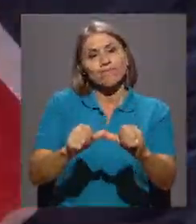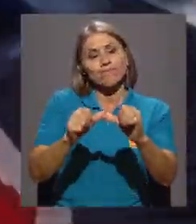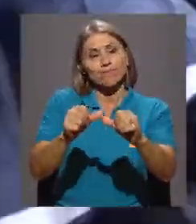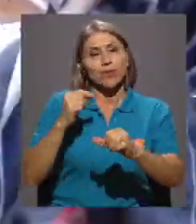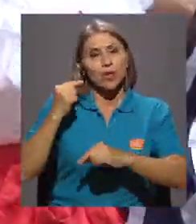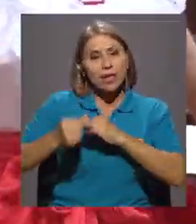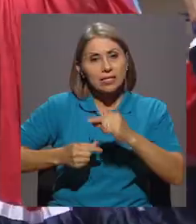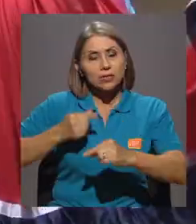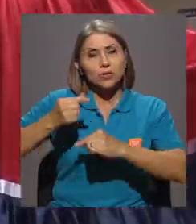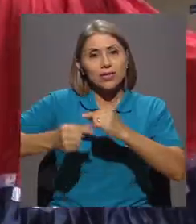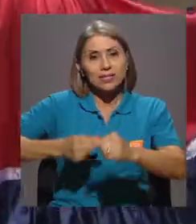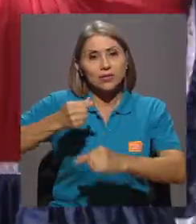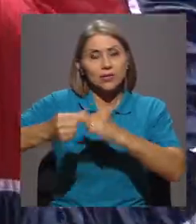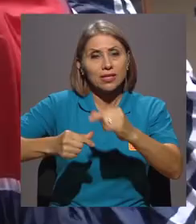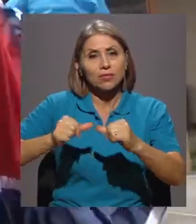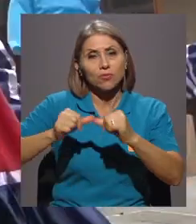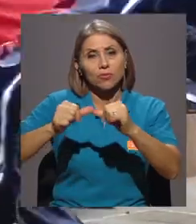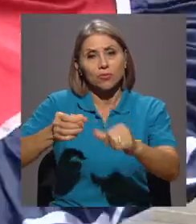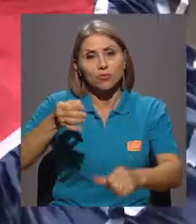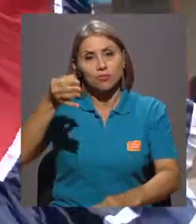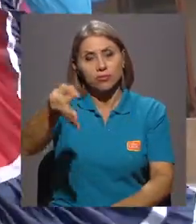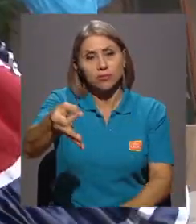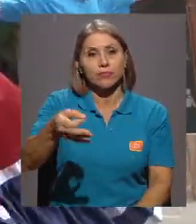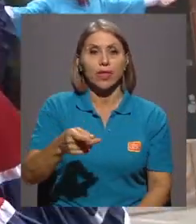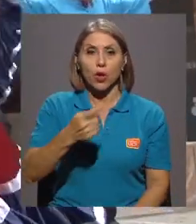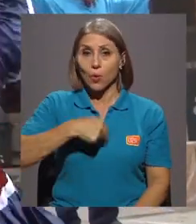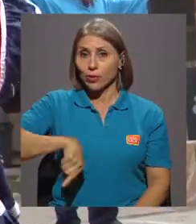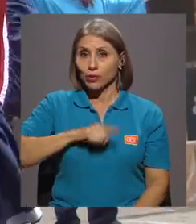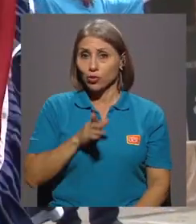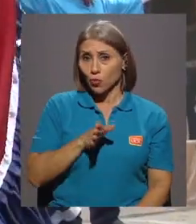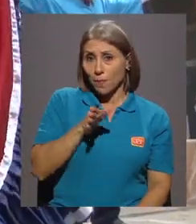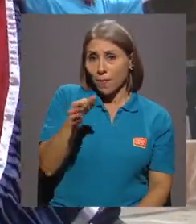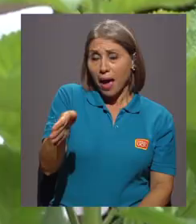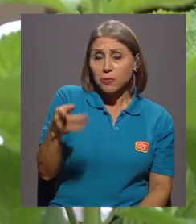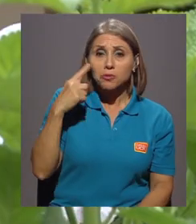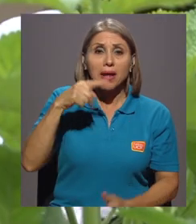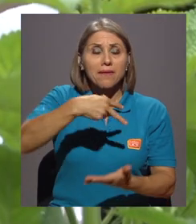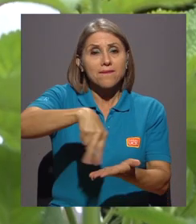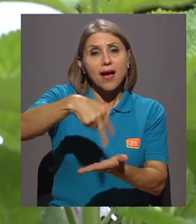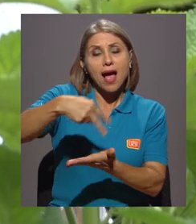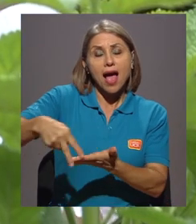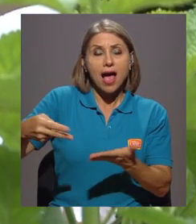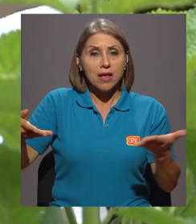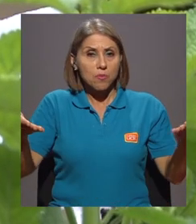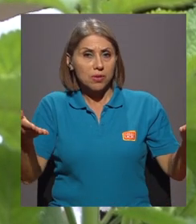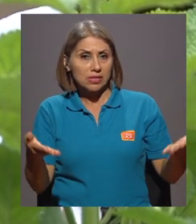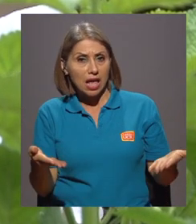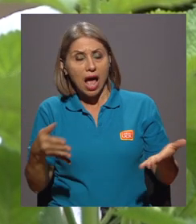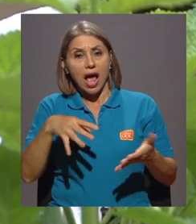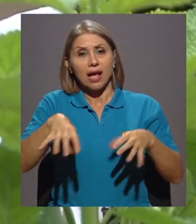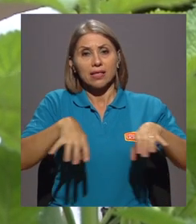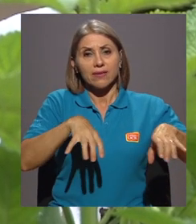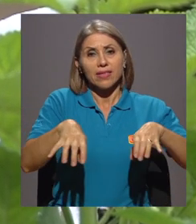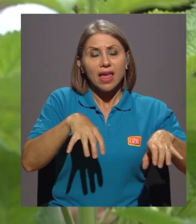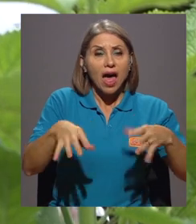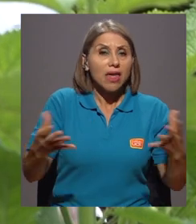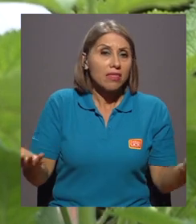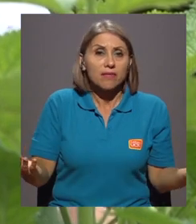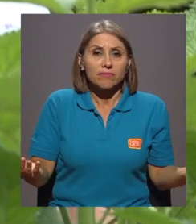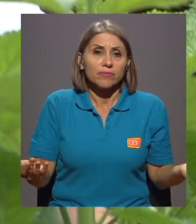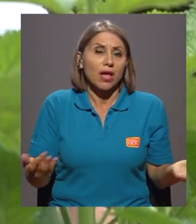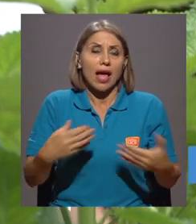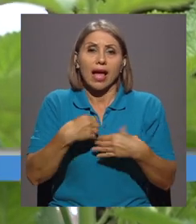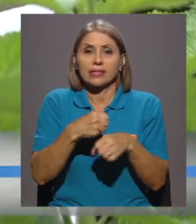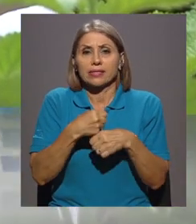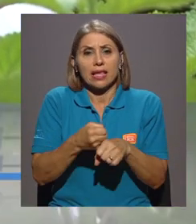en generación. Cada vez que vamos a una presentación, que hacemos una actividad o que estamos